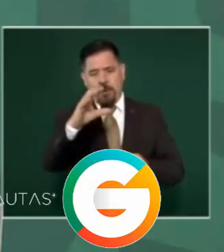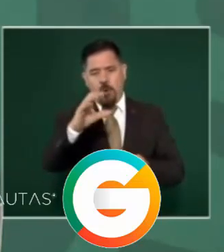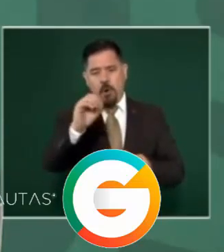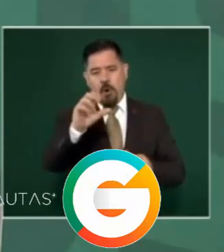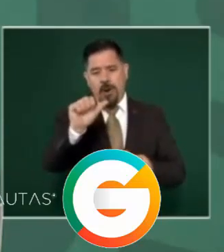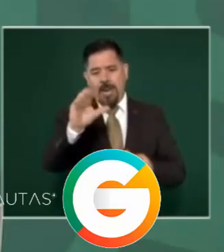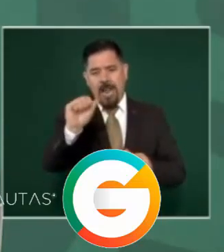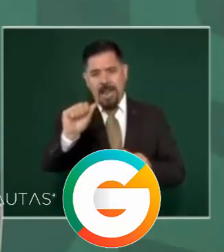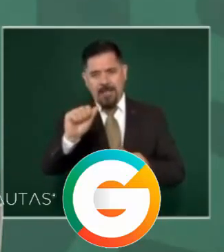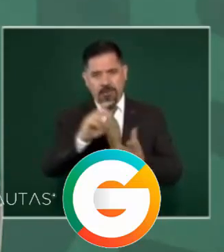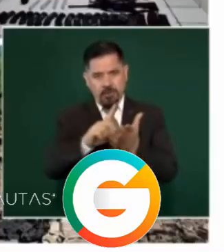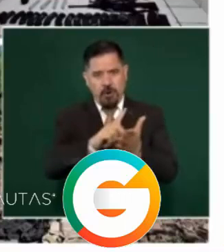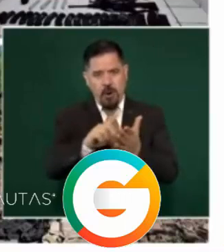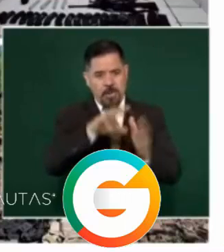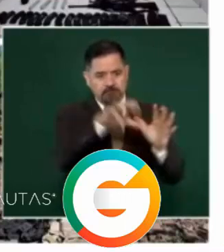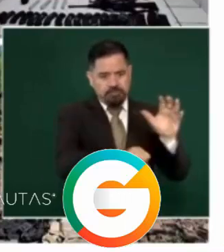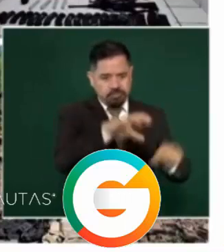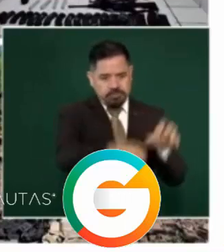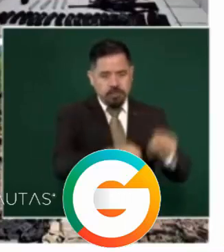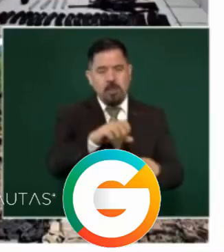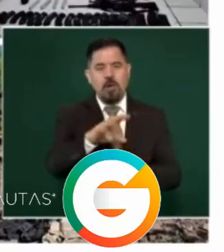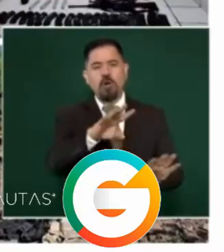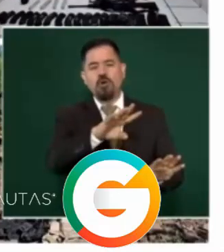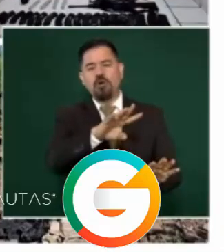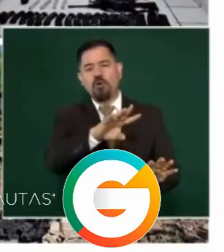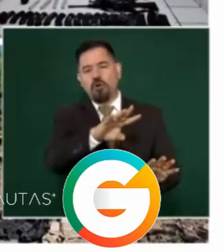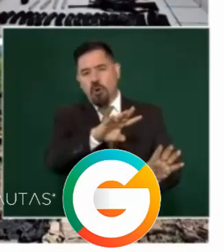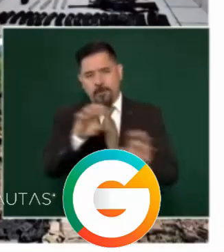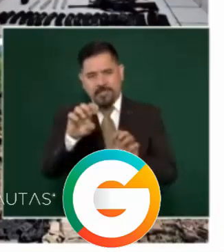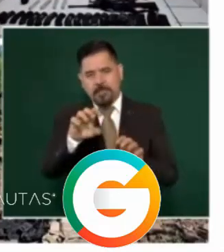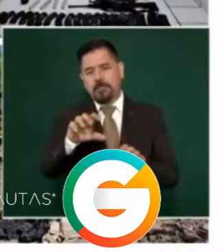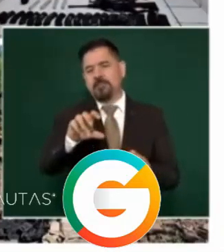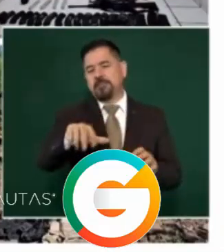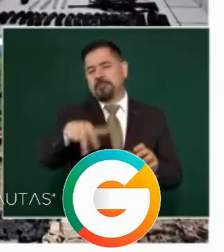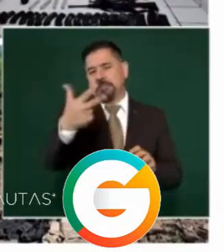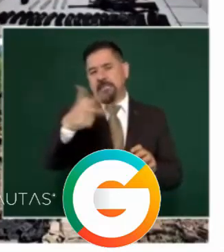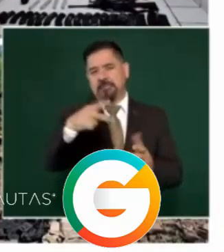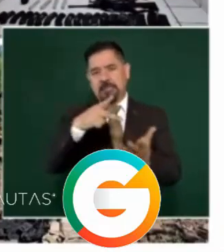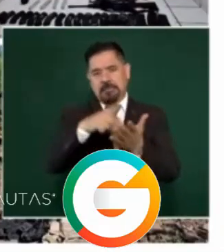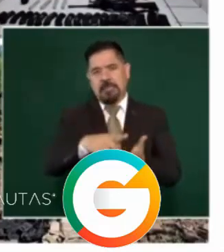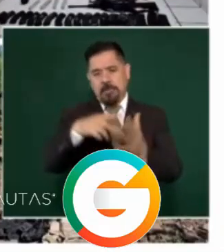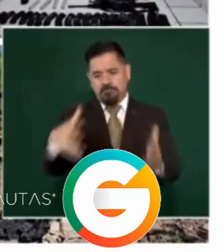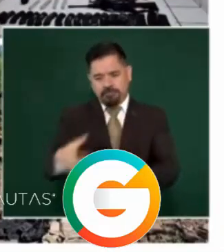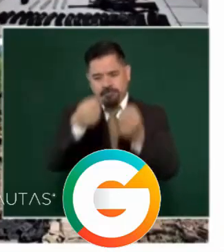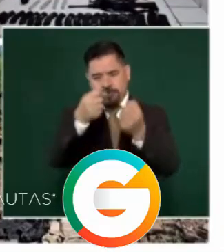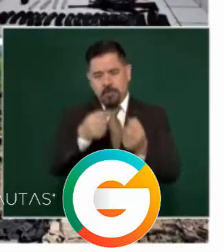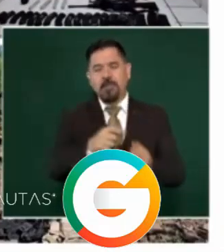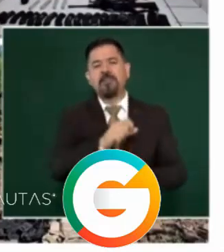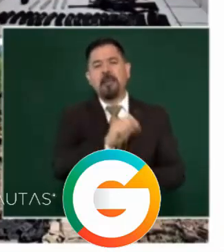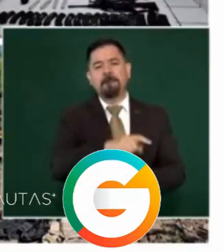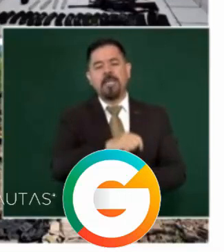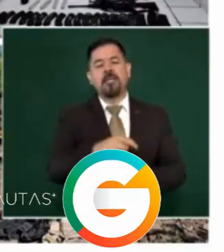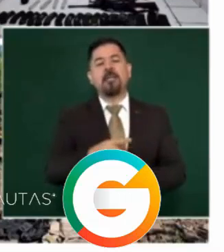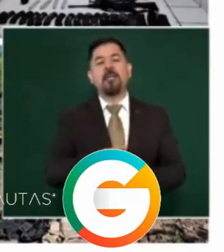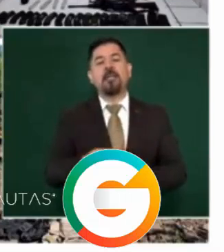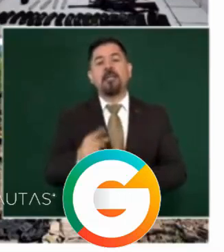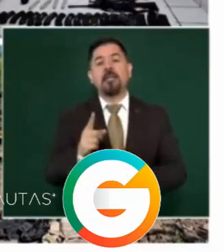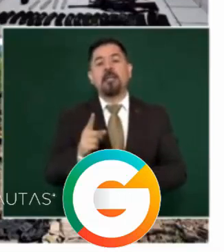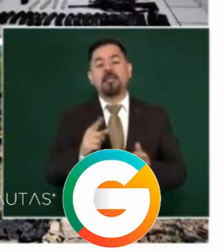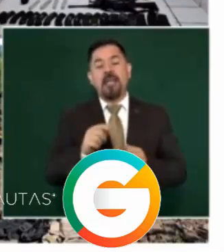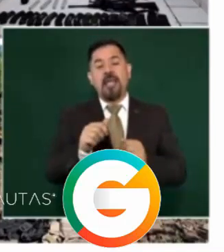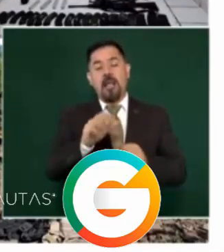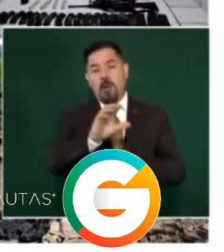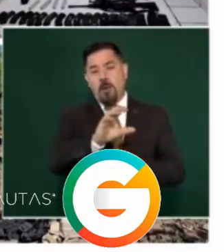año, llevamos 913 kilogramos y en la administración 1.137 kilogramos de